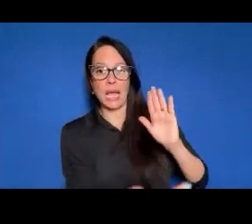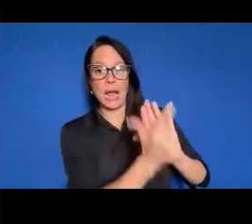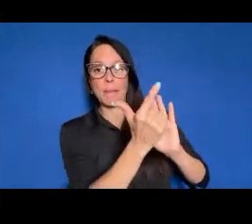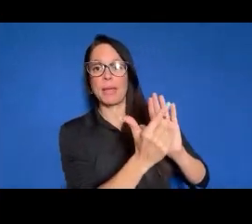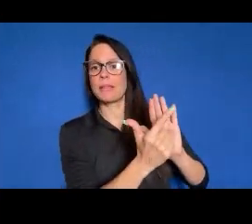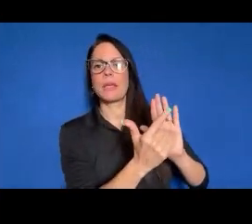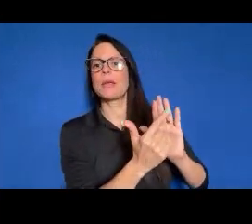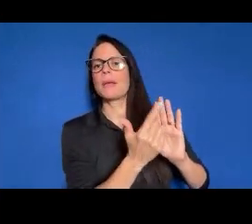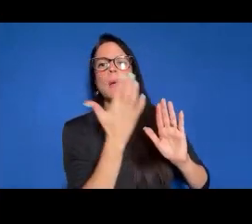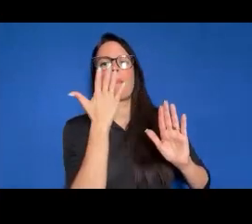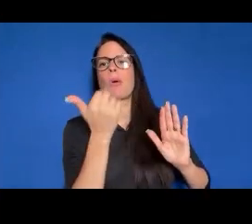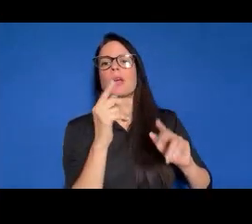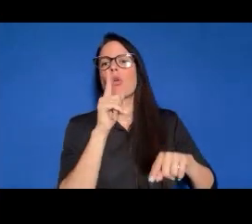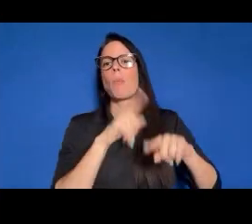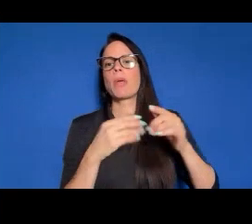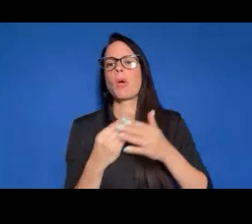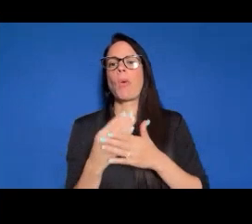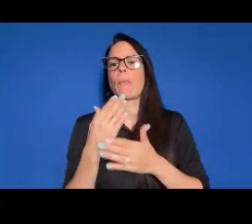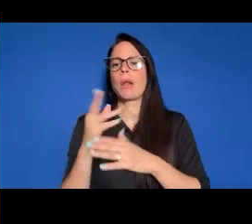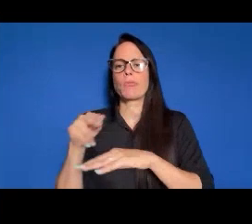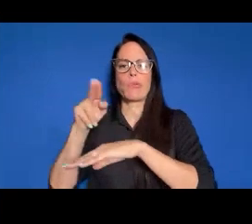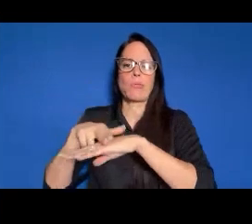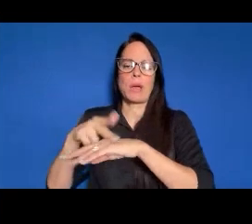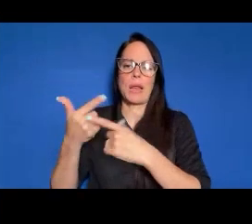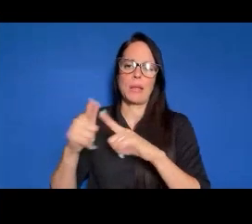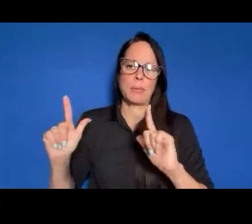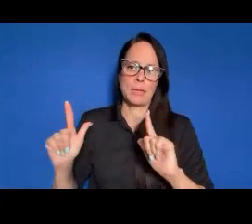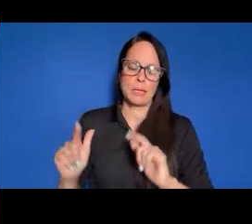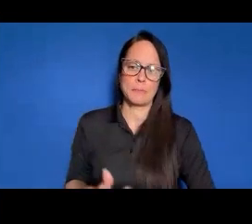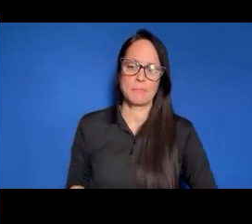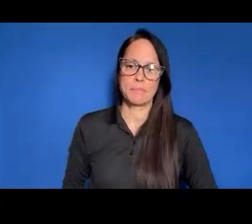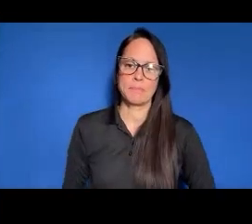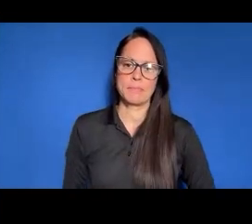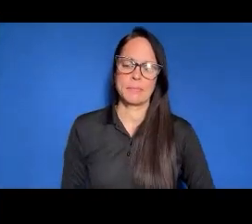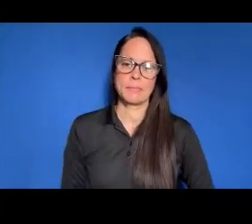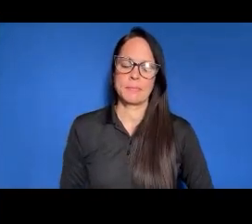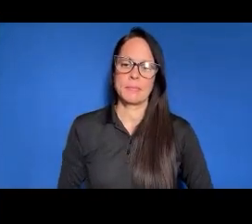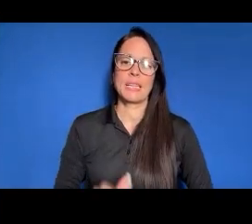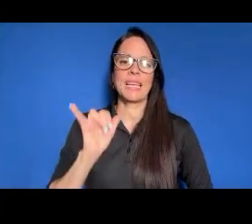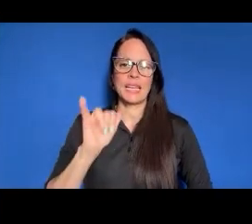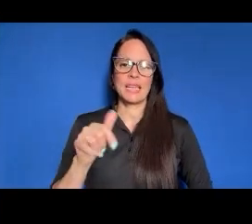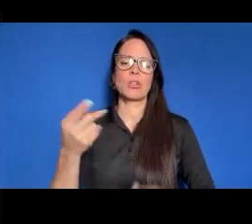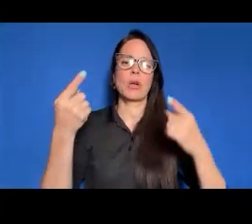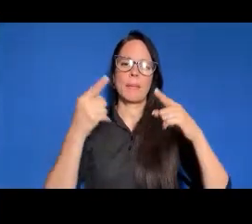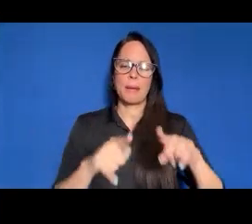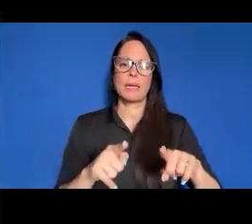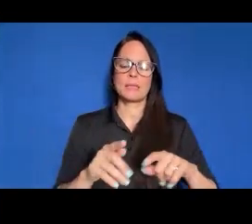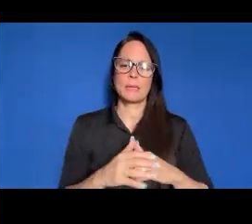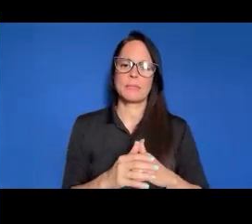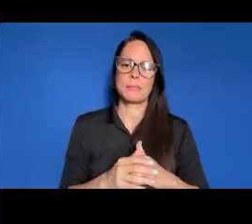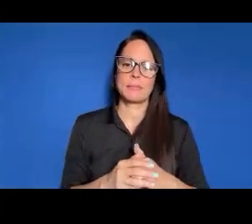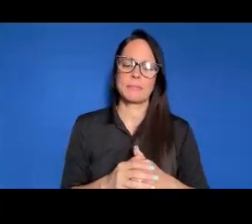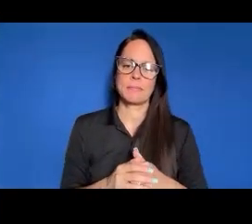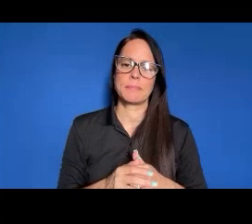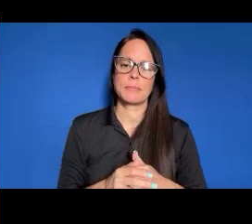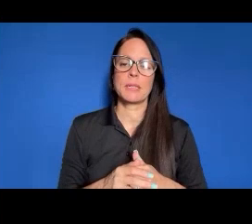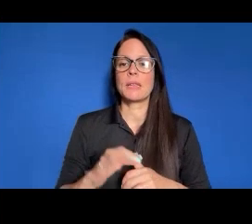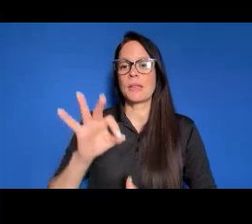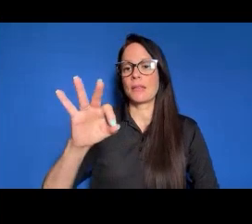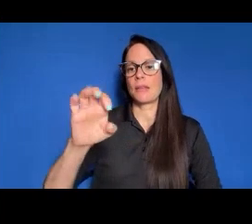¿Qué pasa? Y entonces ahí es que sucede, porque en muchos de ellos aparecía el fentanilo como